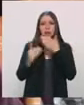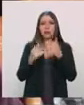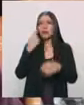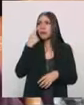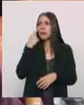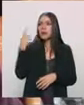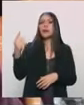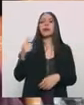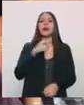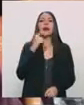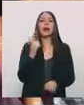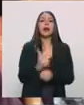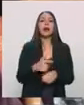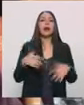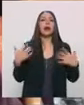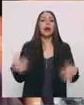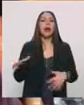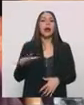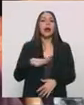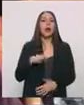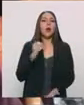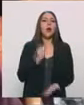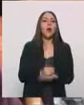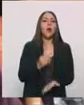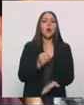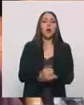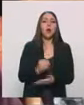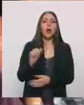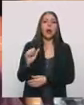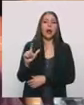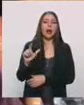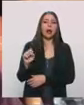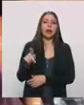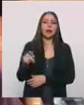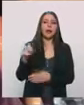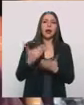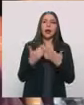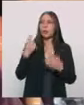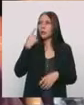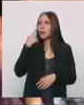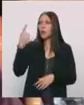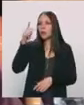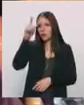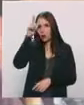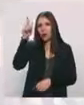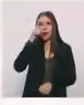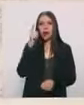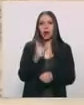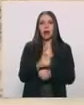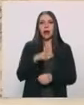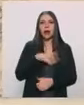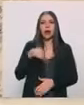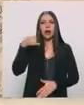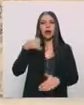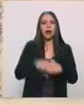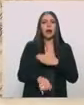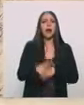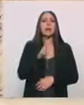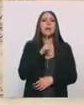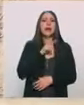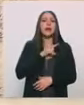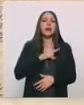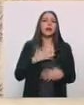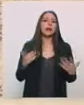descubrió oro en Alaska y ahora se ha descubierto petróleo, con lo cual resultó un jugoso negocio